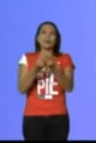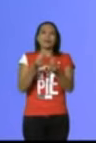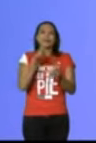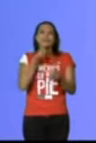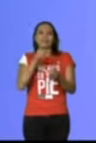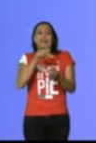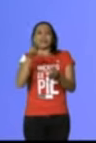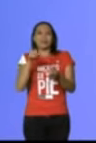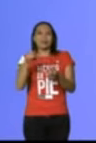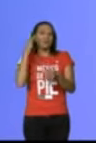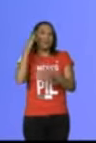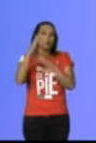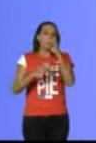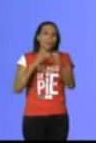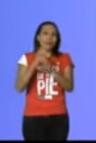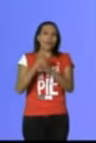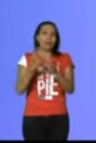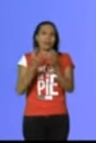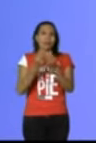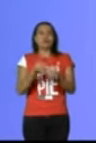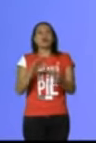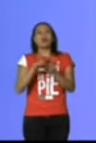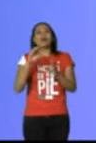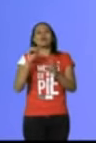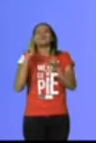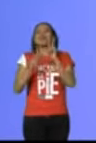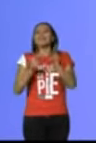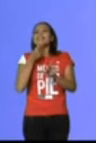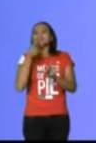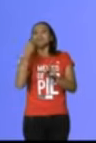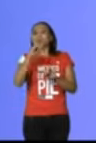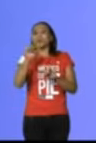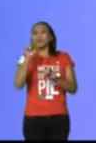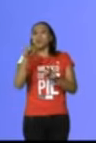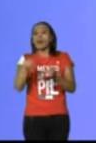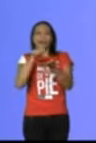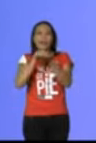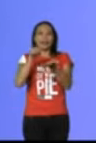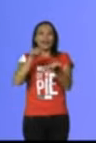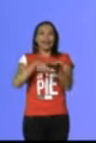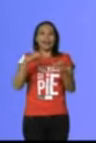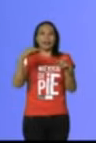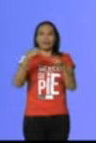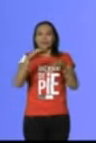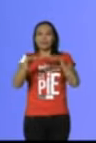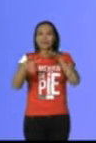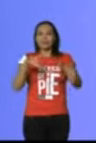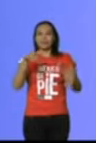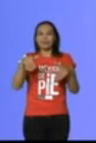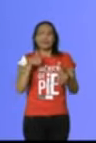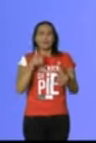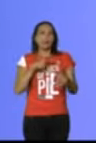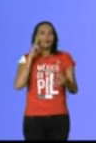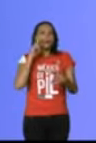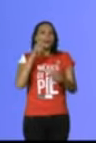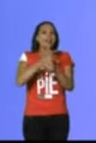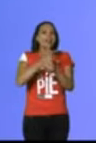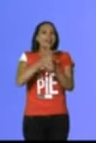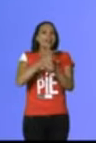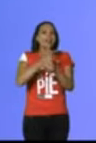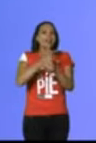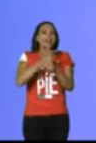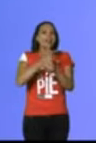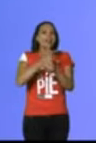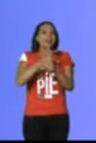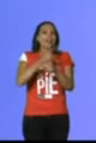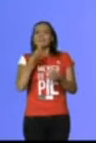que un día después iba a ser su cumpleaños, platicar con Juan durante sus terapias en la alberca, y me gustó encontrar la alegría en los ojos y en la